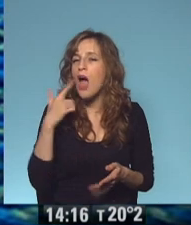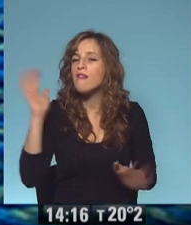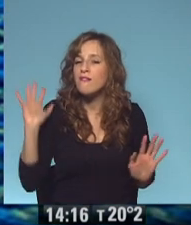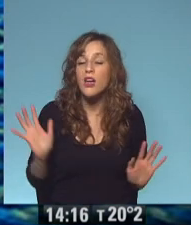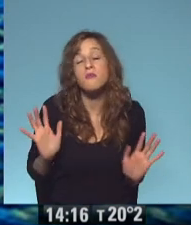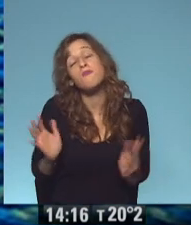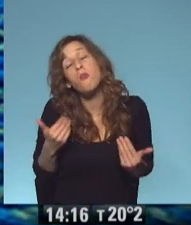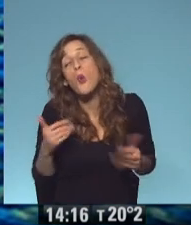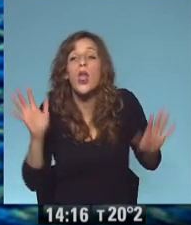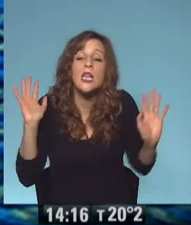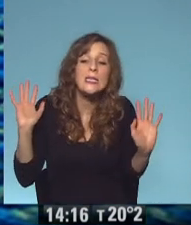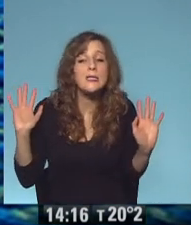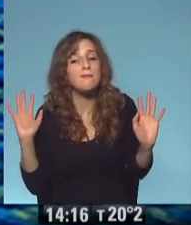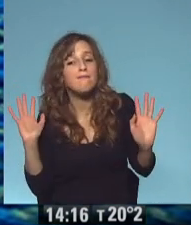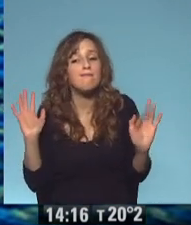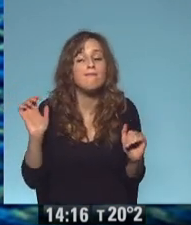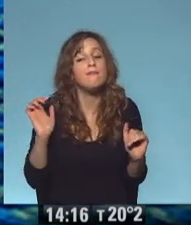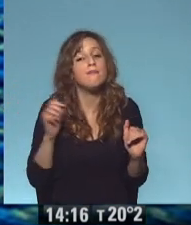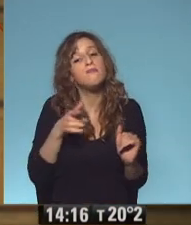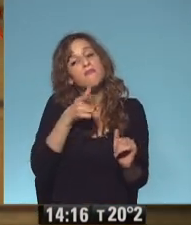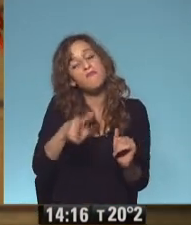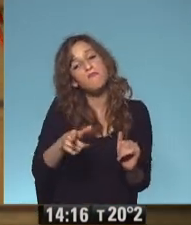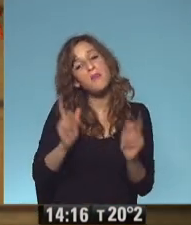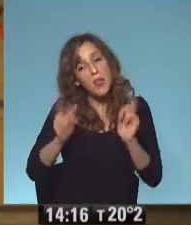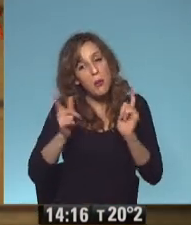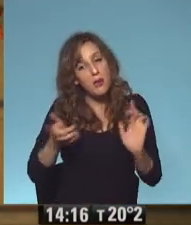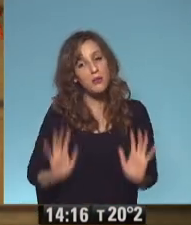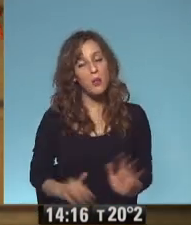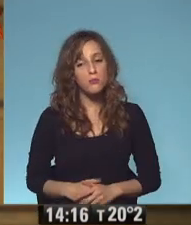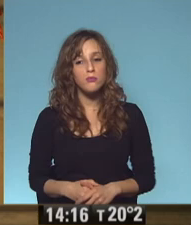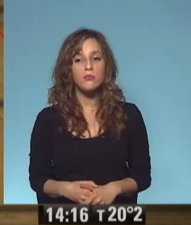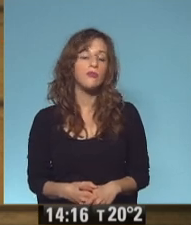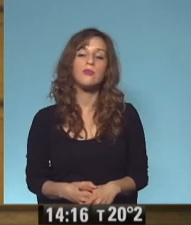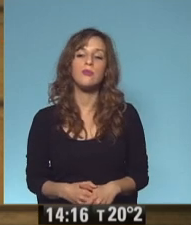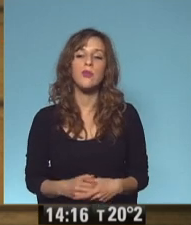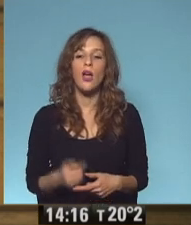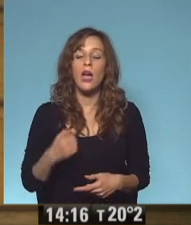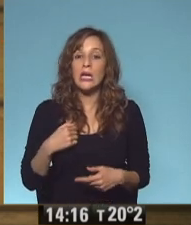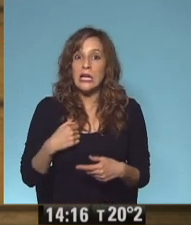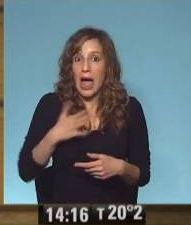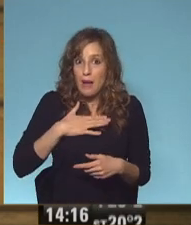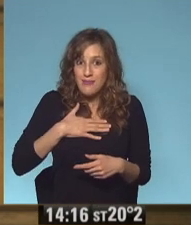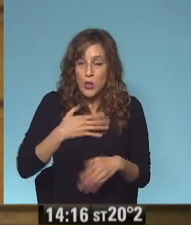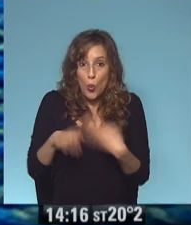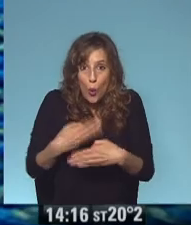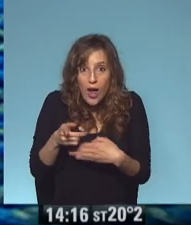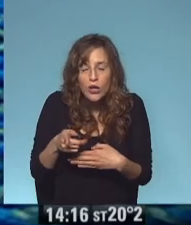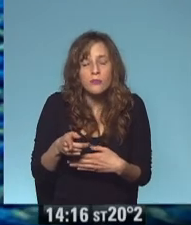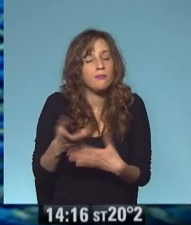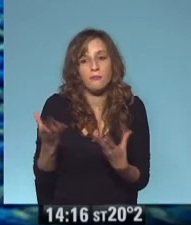Puede ser. No suena tan mal. A mí ese juego me da un poco de miedo.